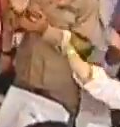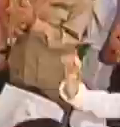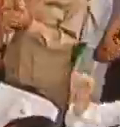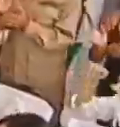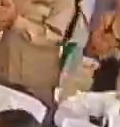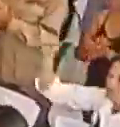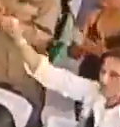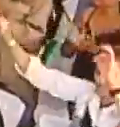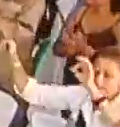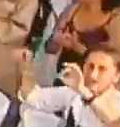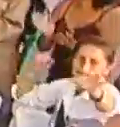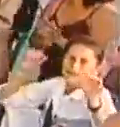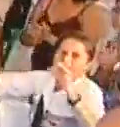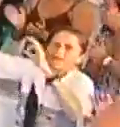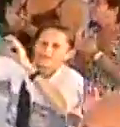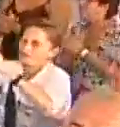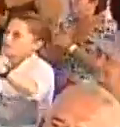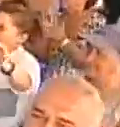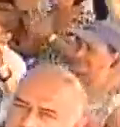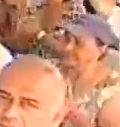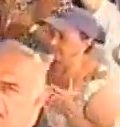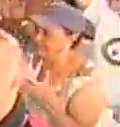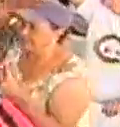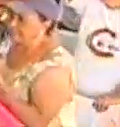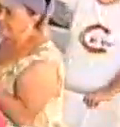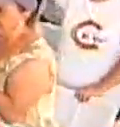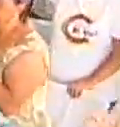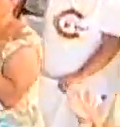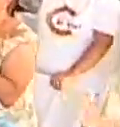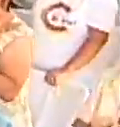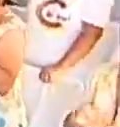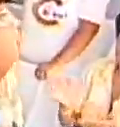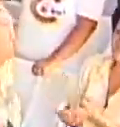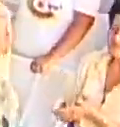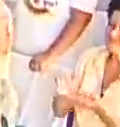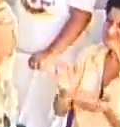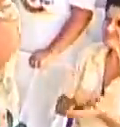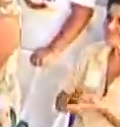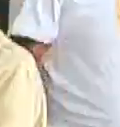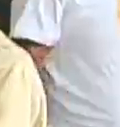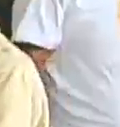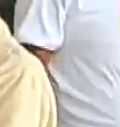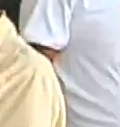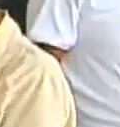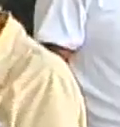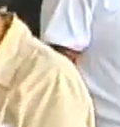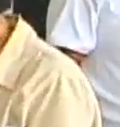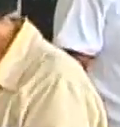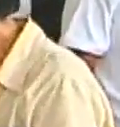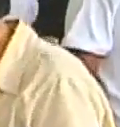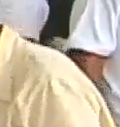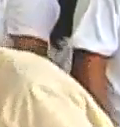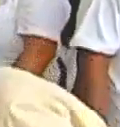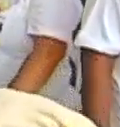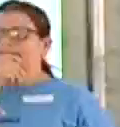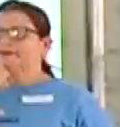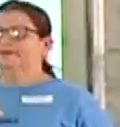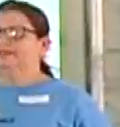luego, posterior del 30 de julio, la Asamblea Nacional Constituyente. Recordemos que